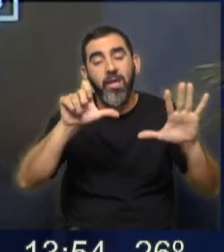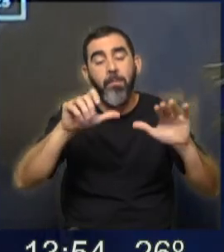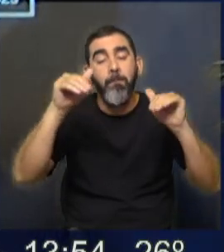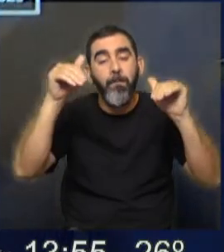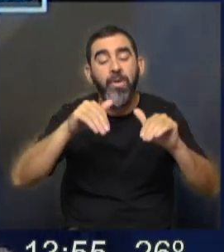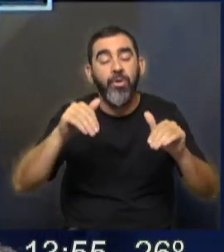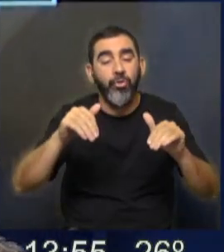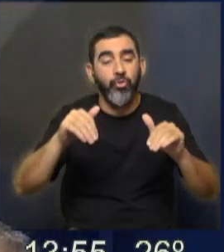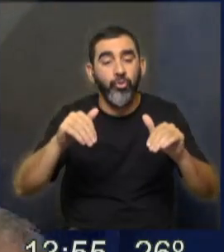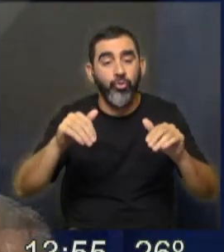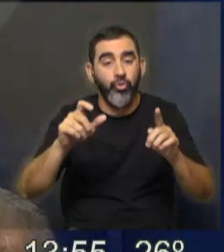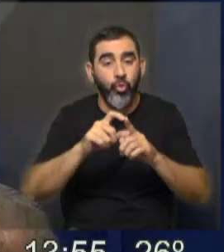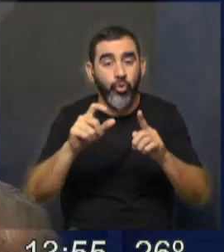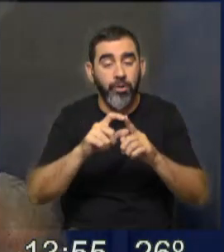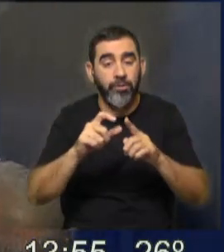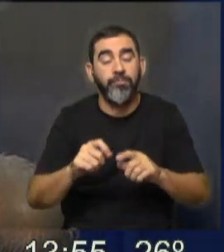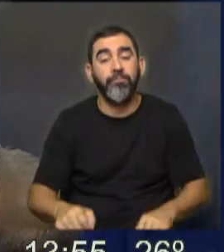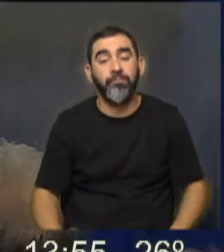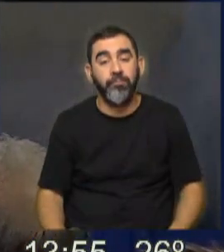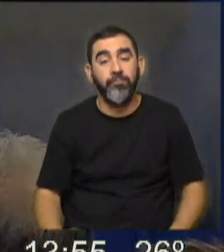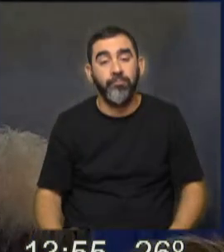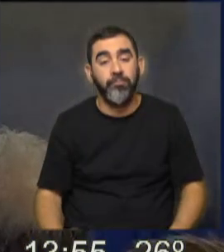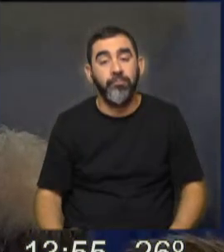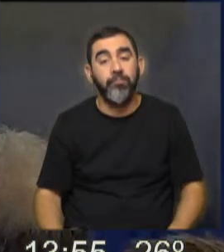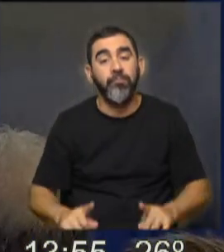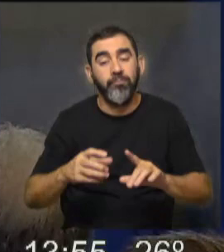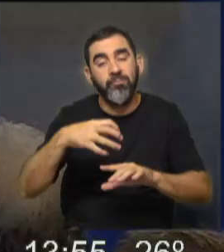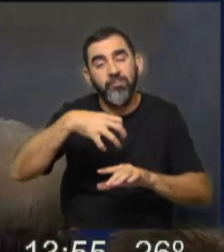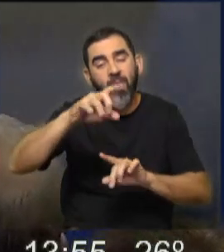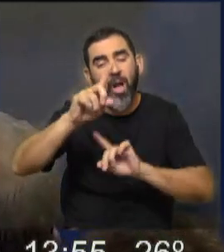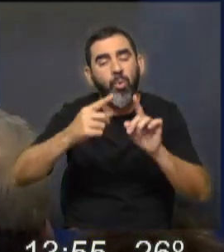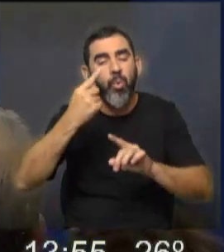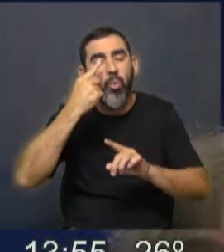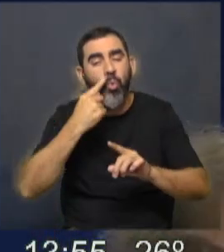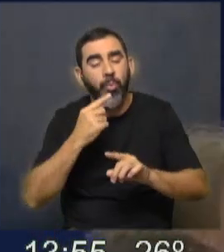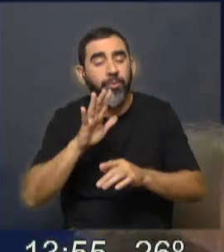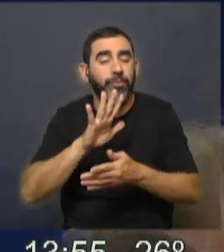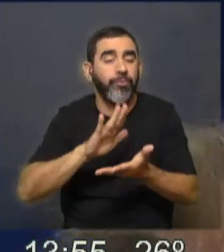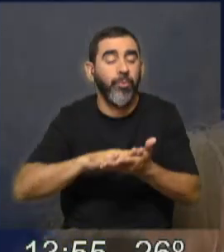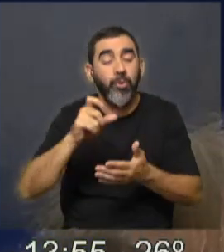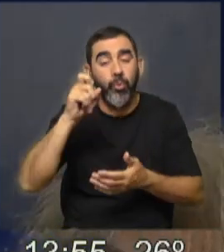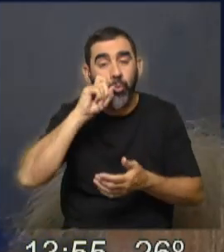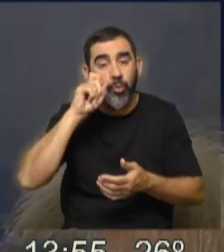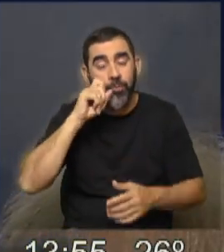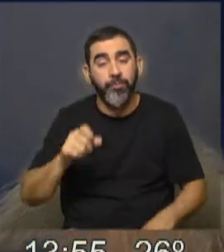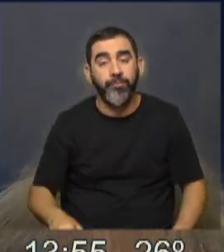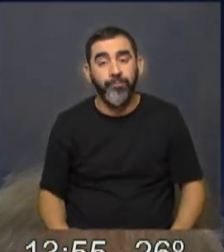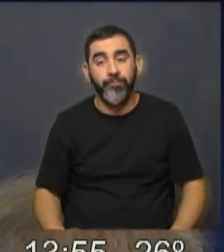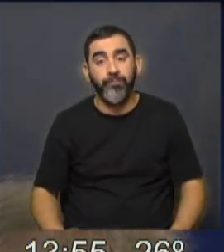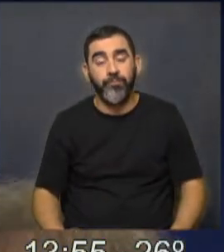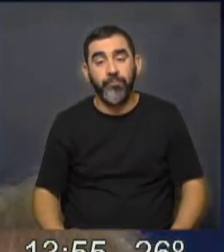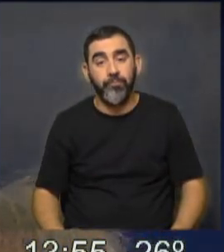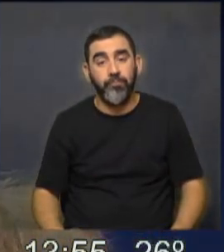1.776 millones, debí decir, de dólares, y después también se desglosaron algunas cifras en cuanto al turismo. En este caso hubo